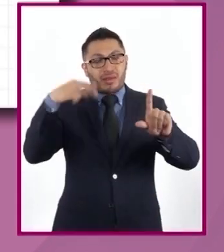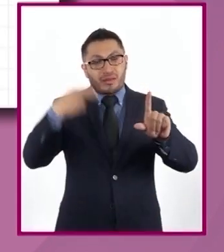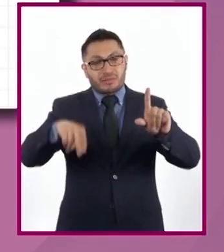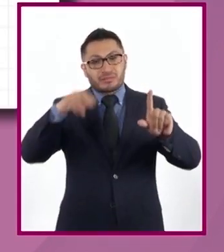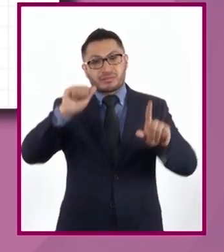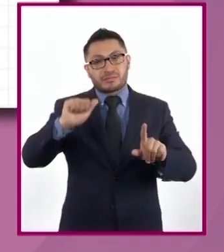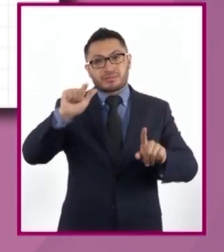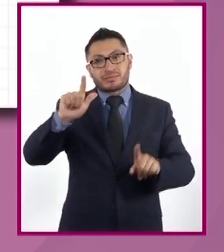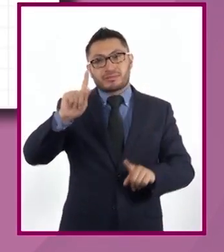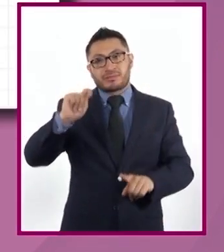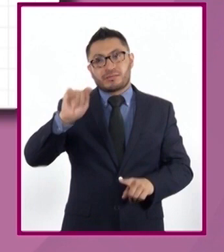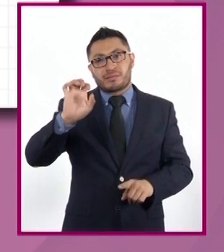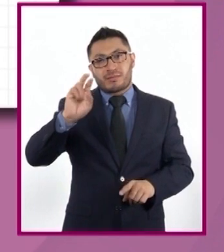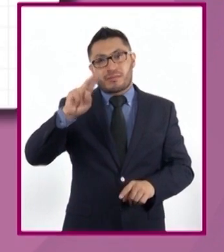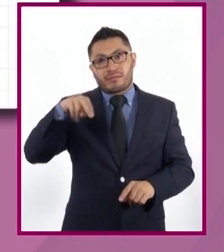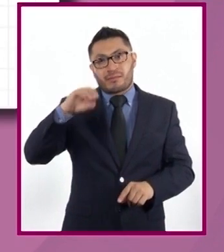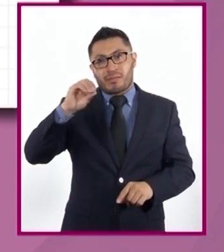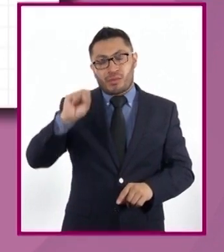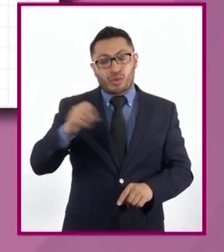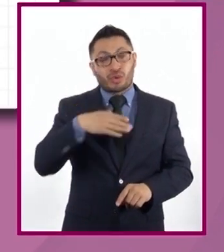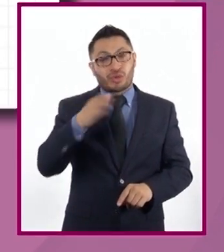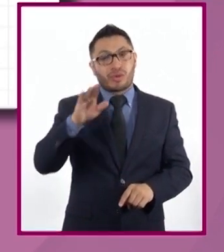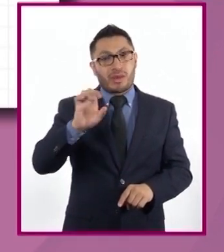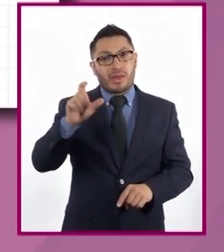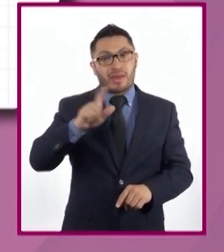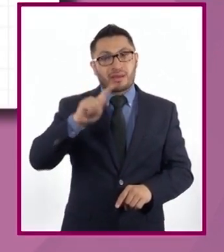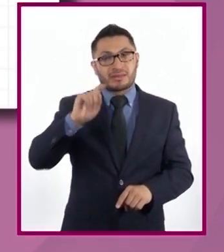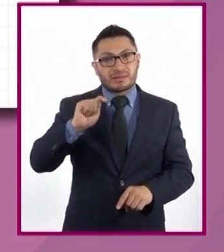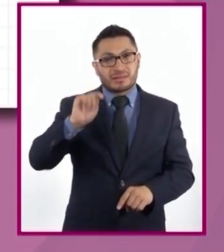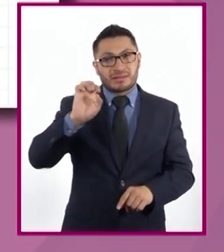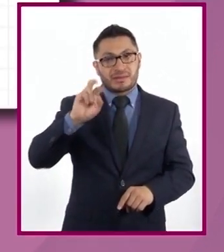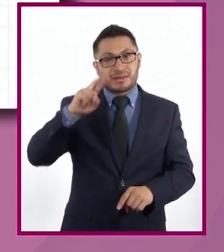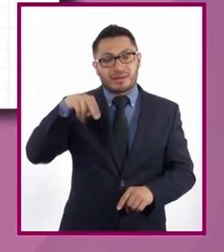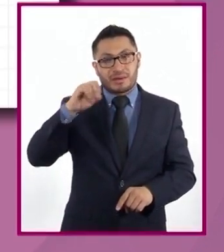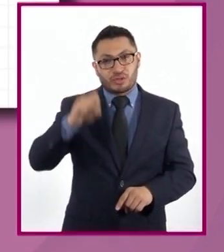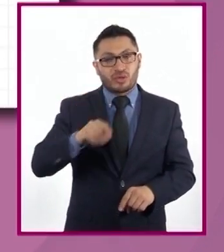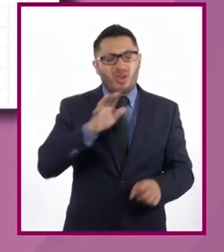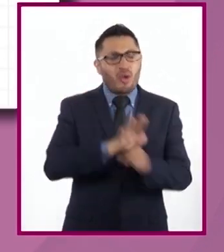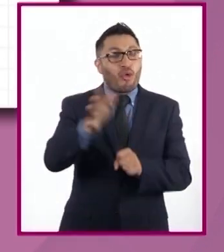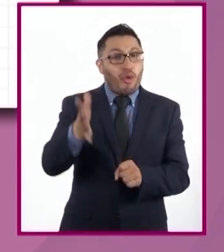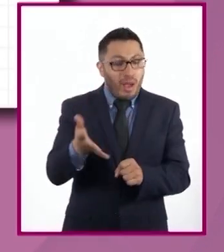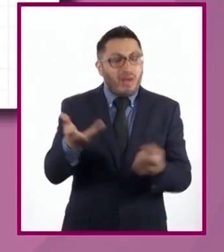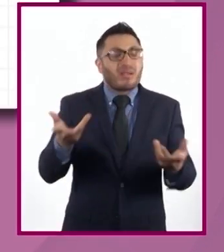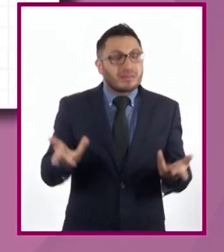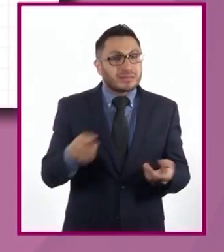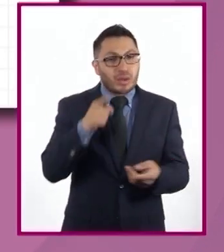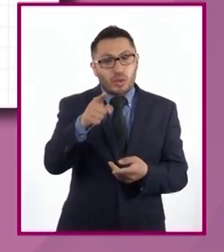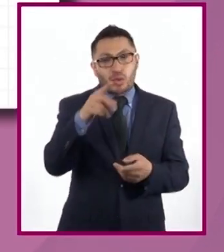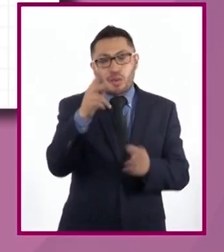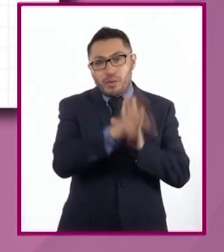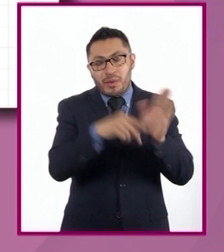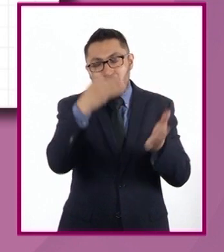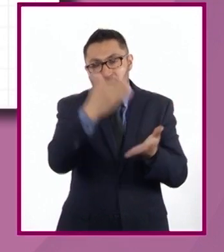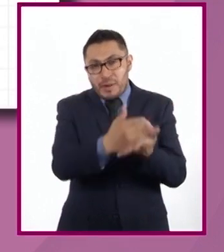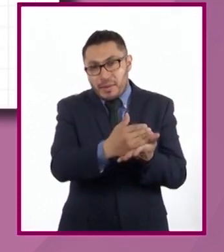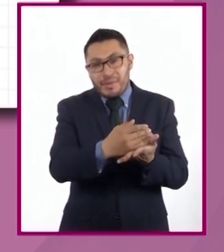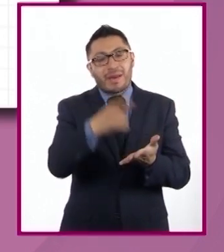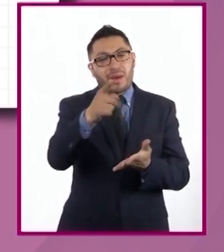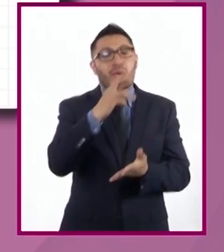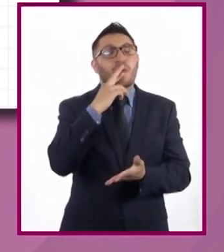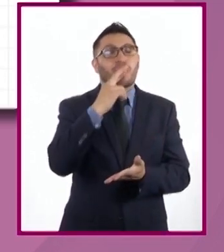alternos externos. ¿Podrías saber cuáles son y por qué se conocen así? Pon pausa al video y contesta.